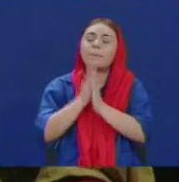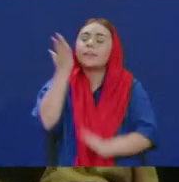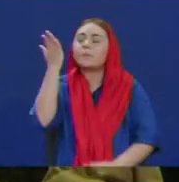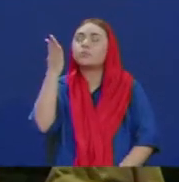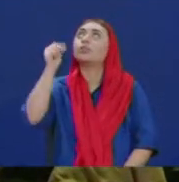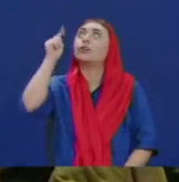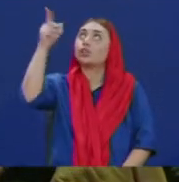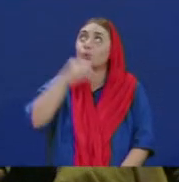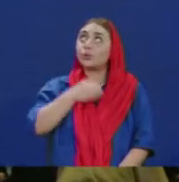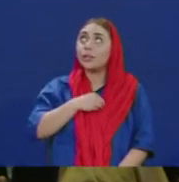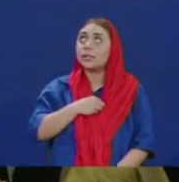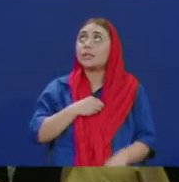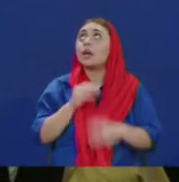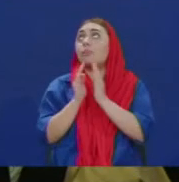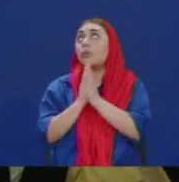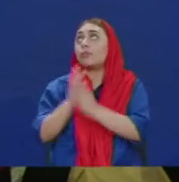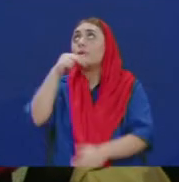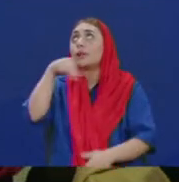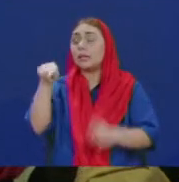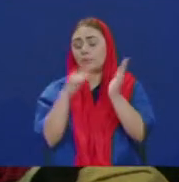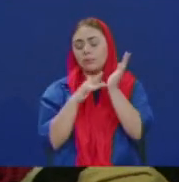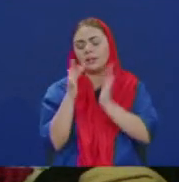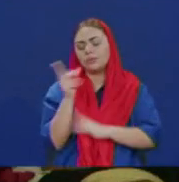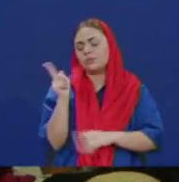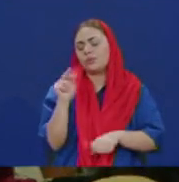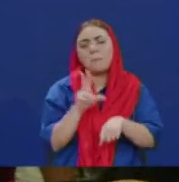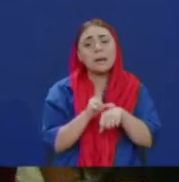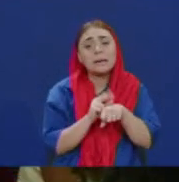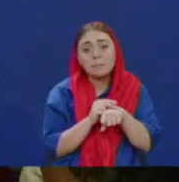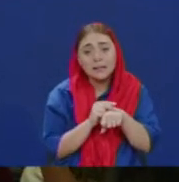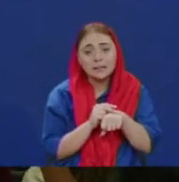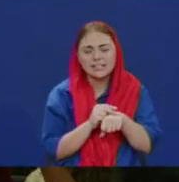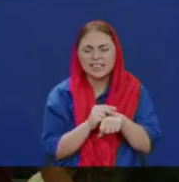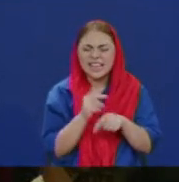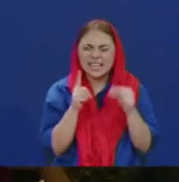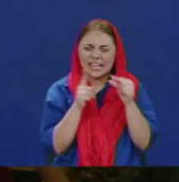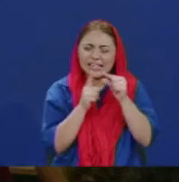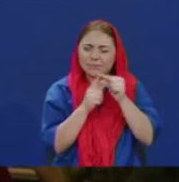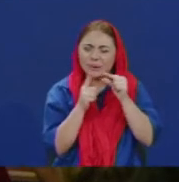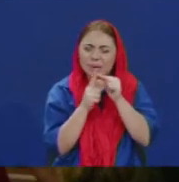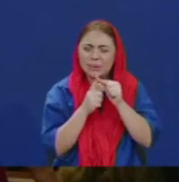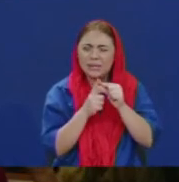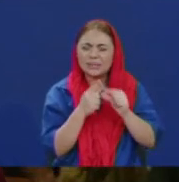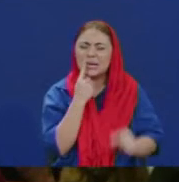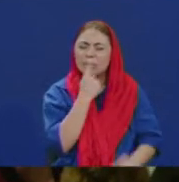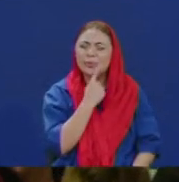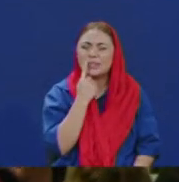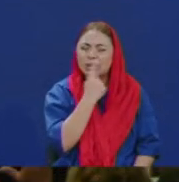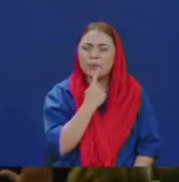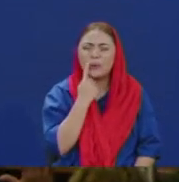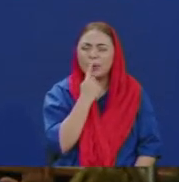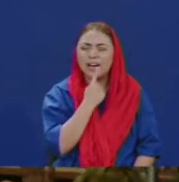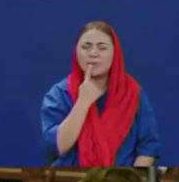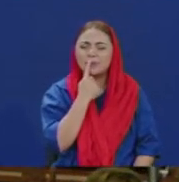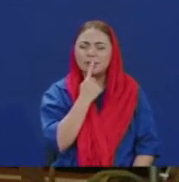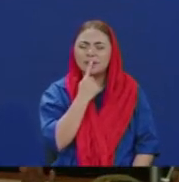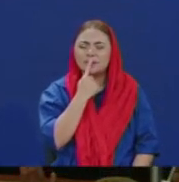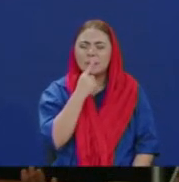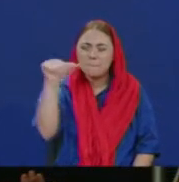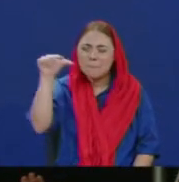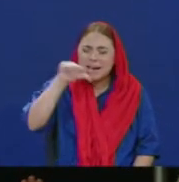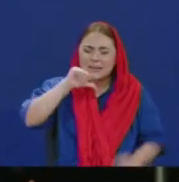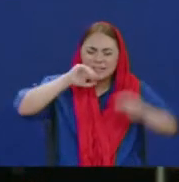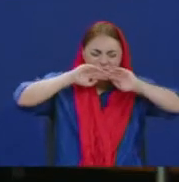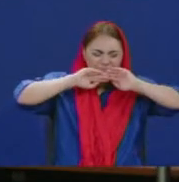que pidamos. Señor, en el nombre de Jesús, no permitas que hayan palabras ponerias en nuestra boca. Quitemos